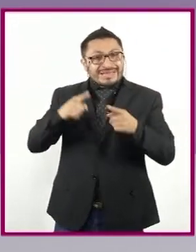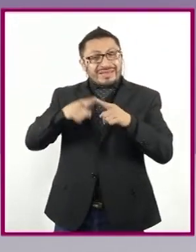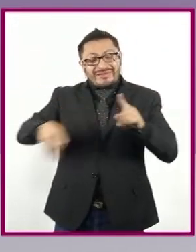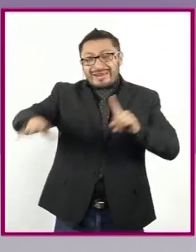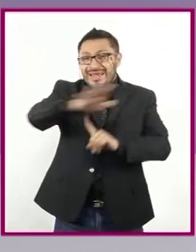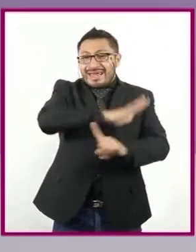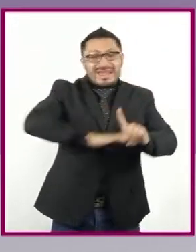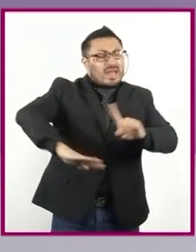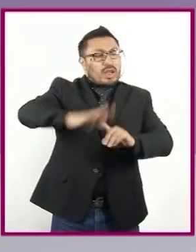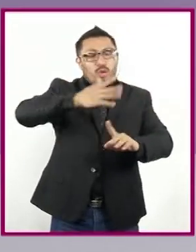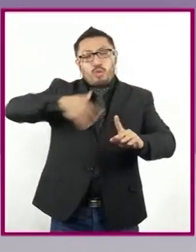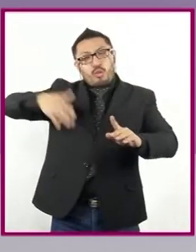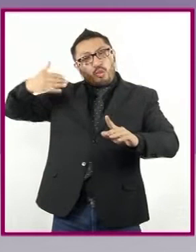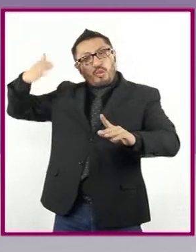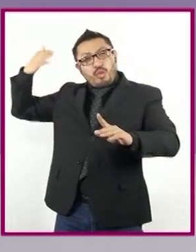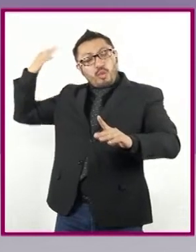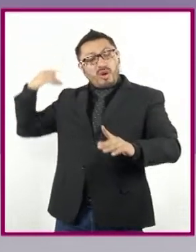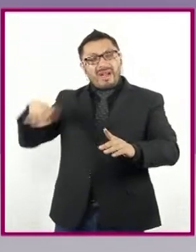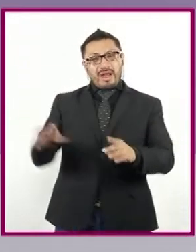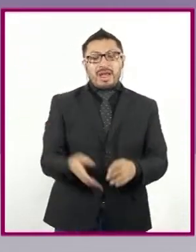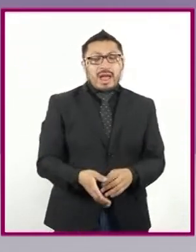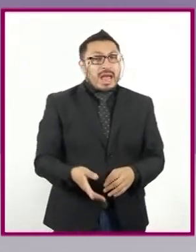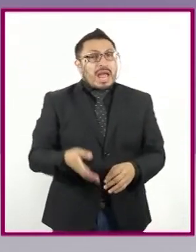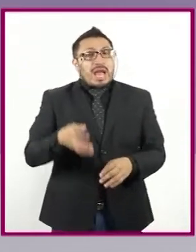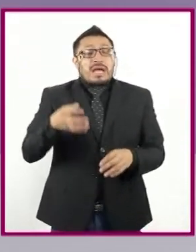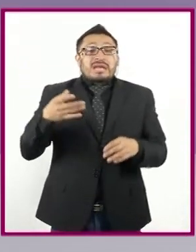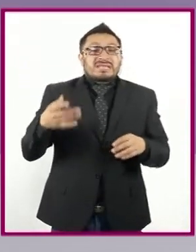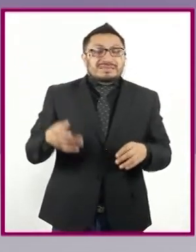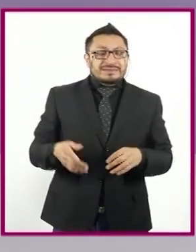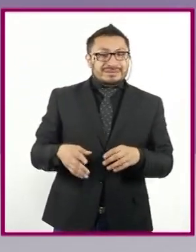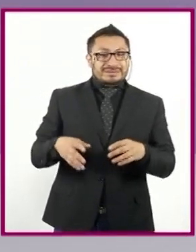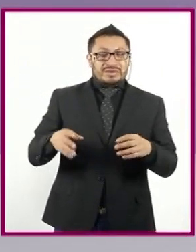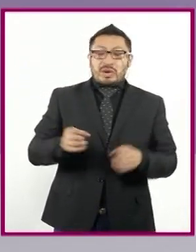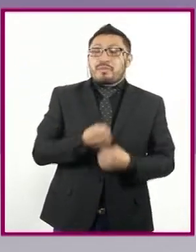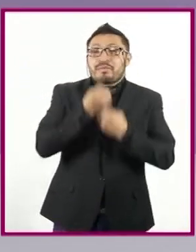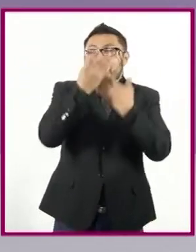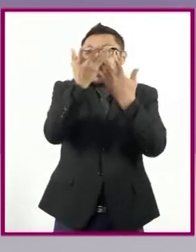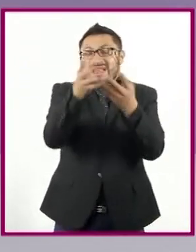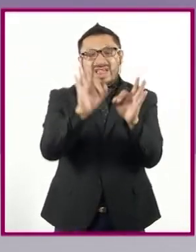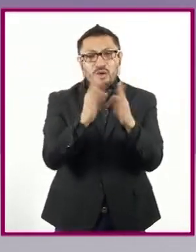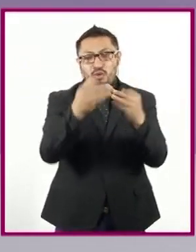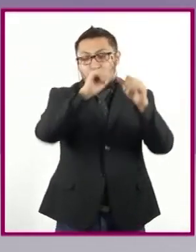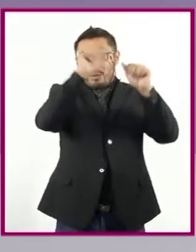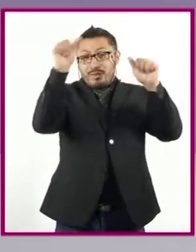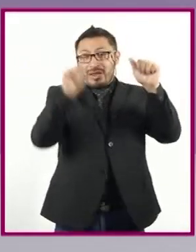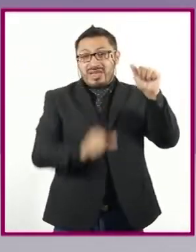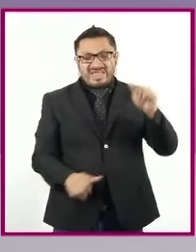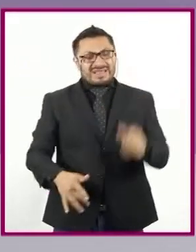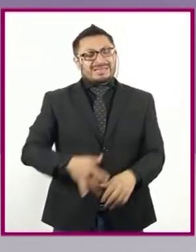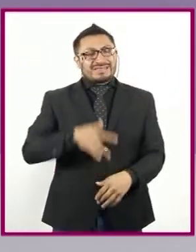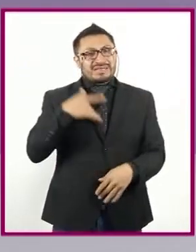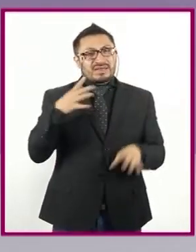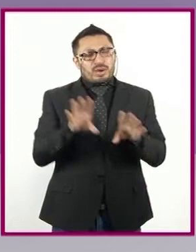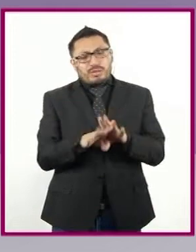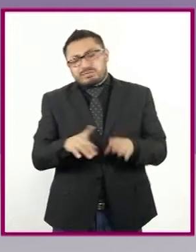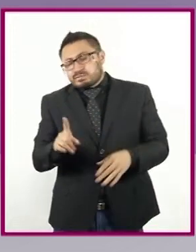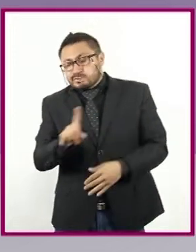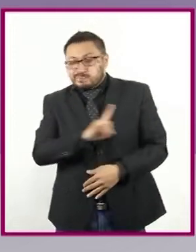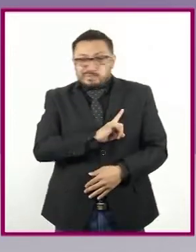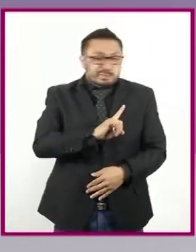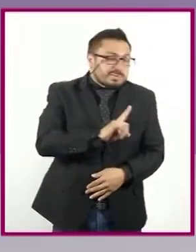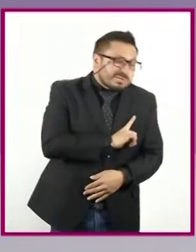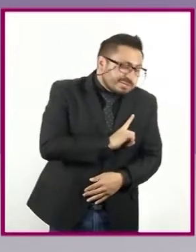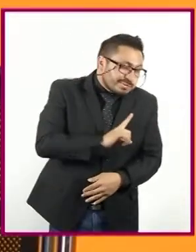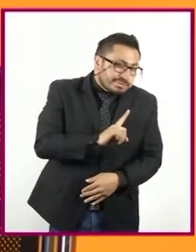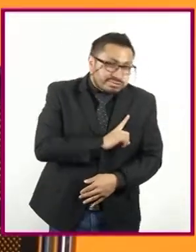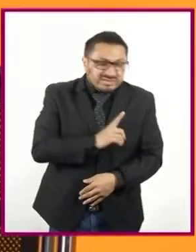contextos abordaron y expresaron de manera artística la sensación de reclusión como la que estamos